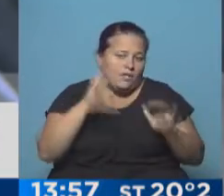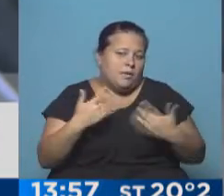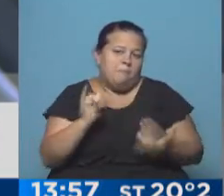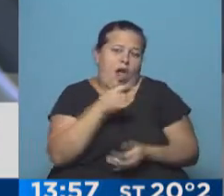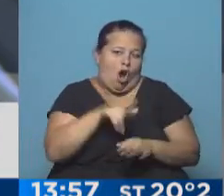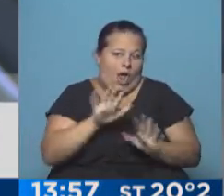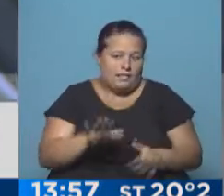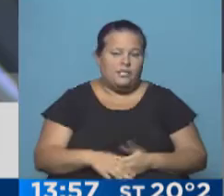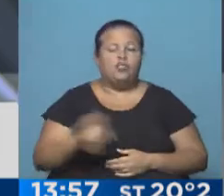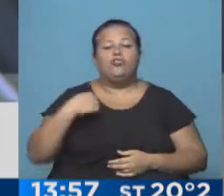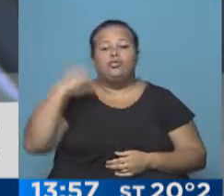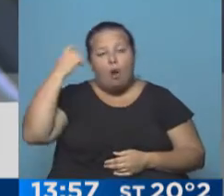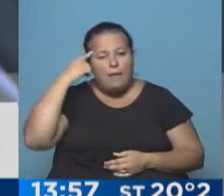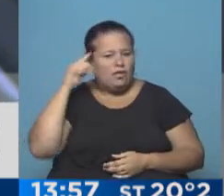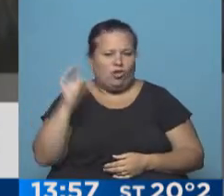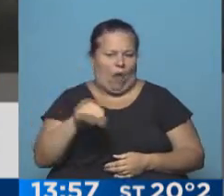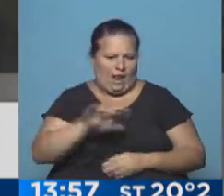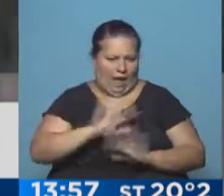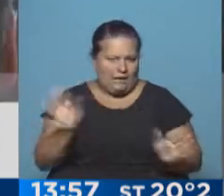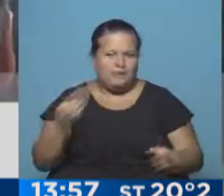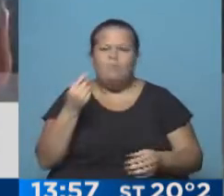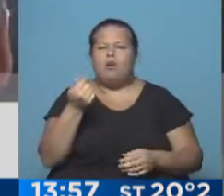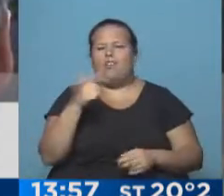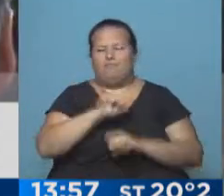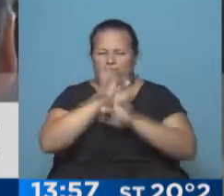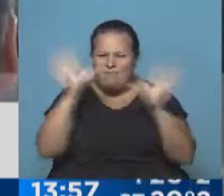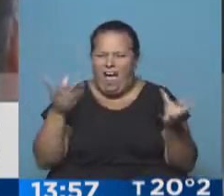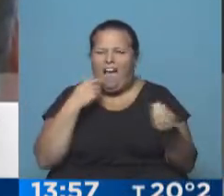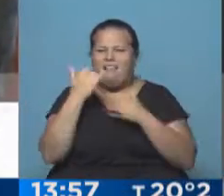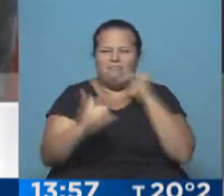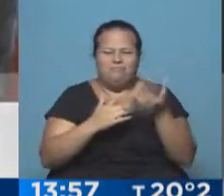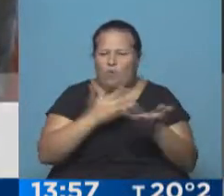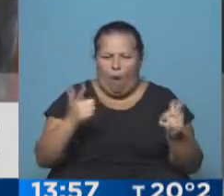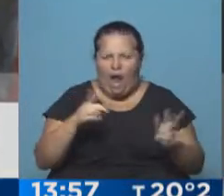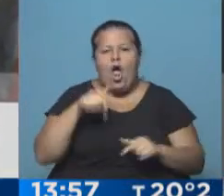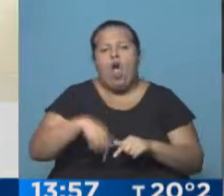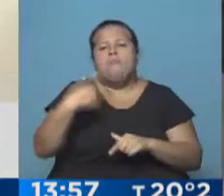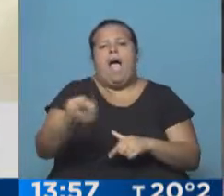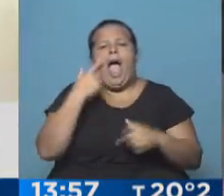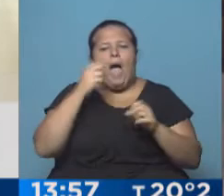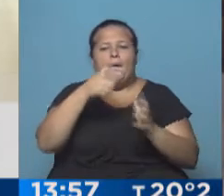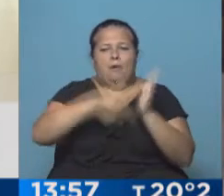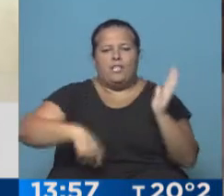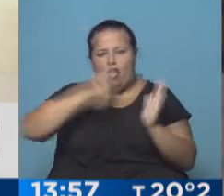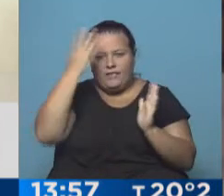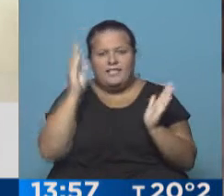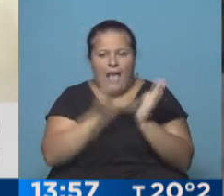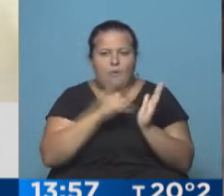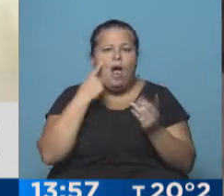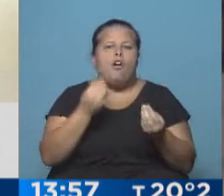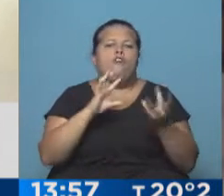podía pasar yo creo que es insuficiente porque es poco claro lo que se planteó vamos a ver hoy o mañana cuando se publique en el boletín oficial